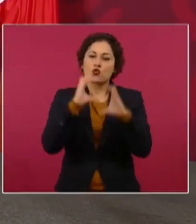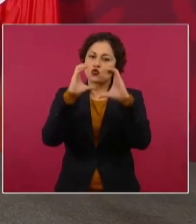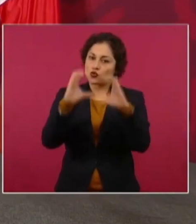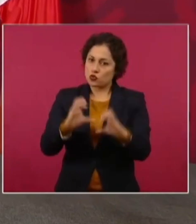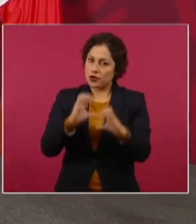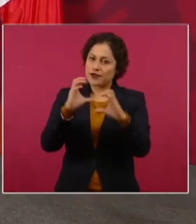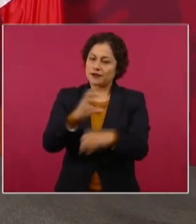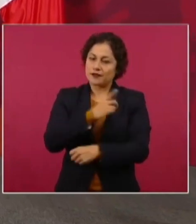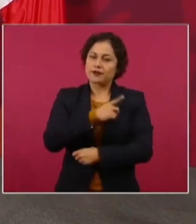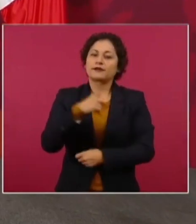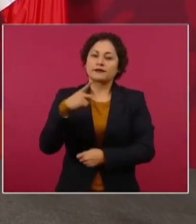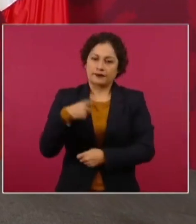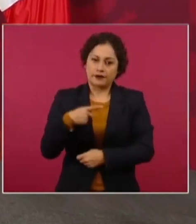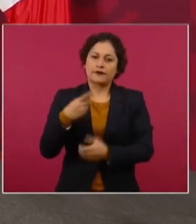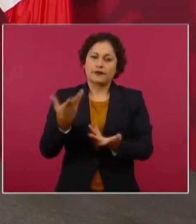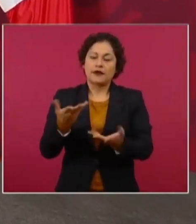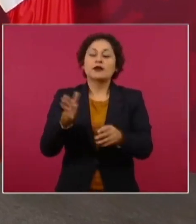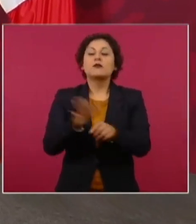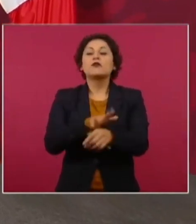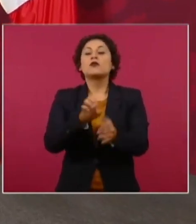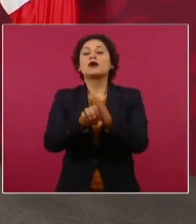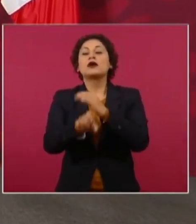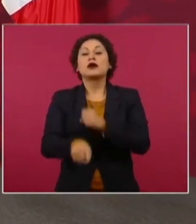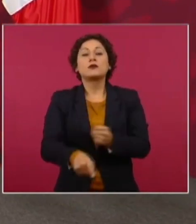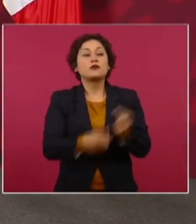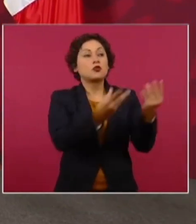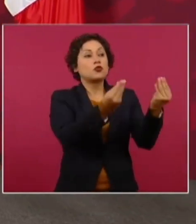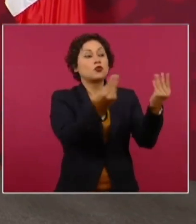llegar mucha gente.